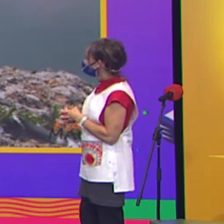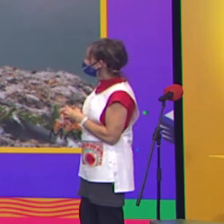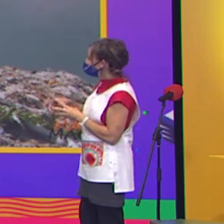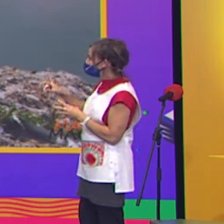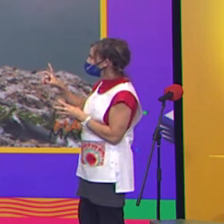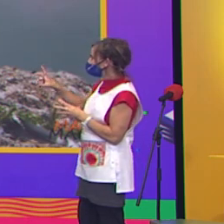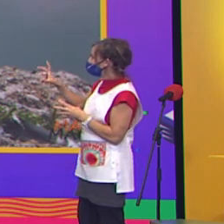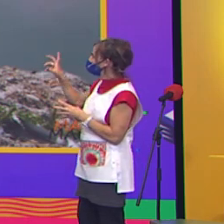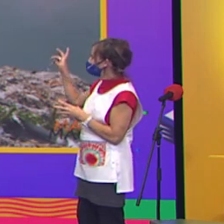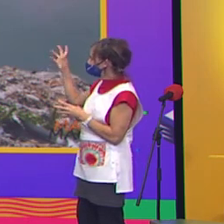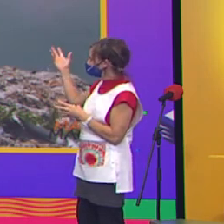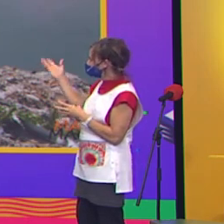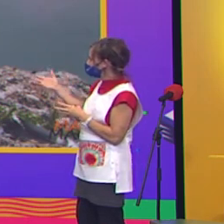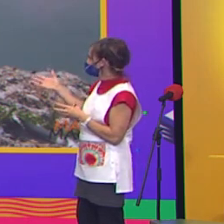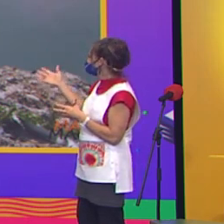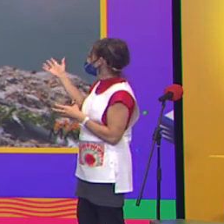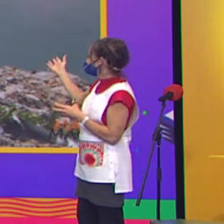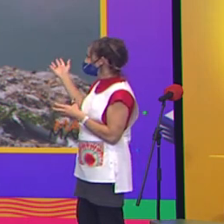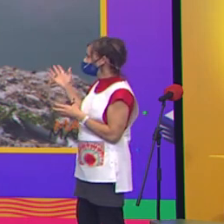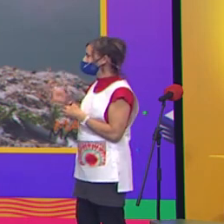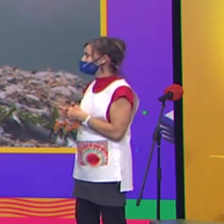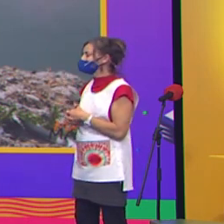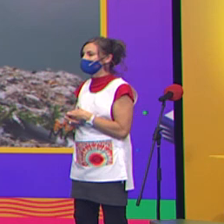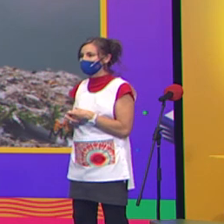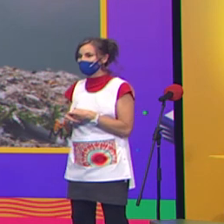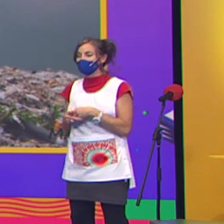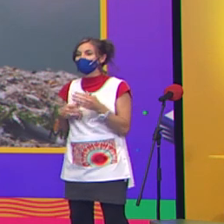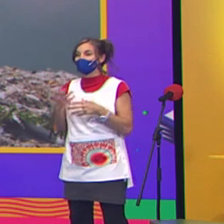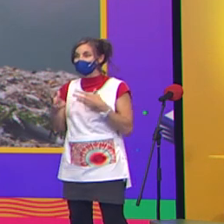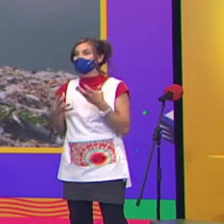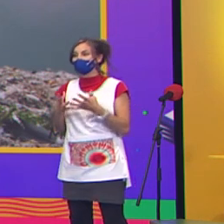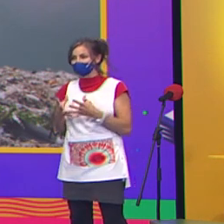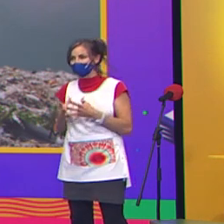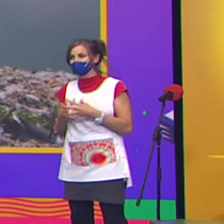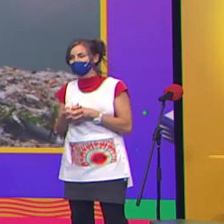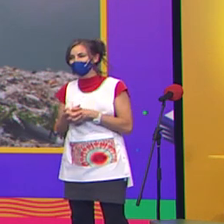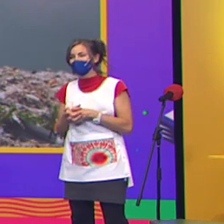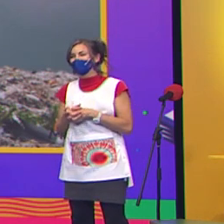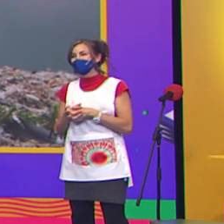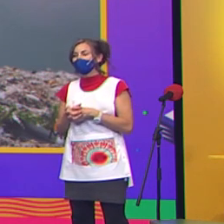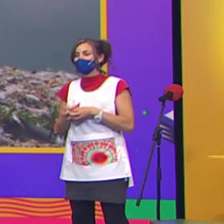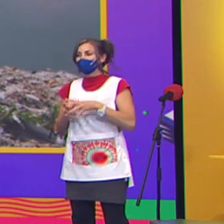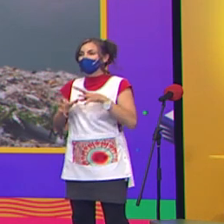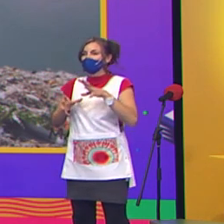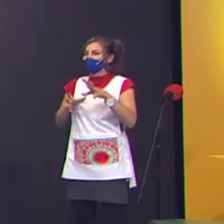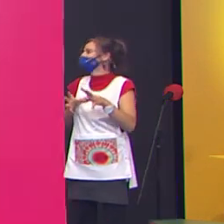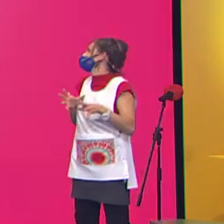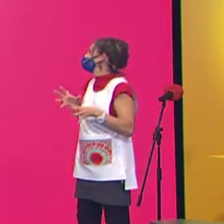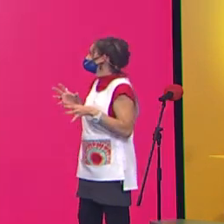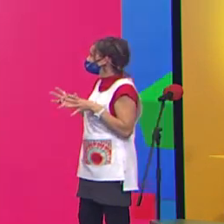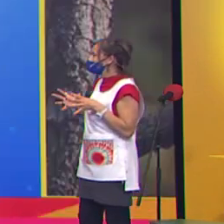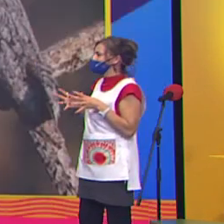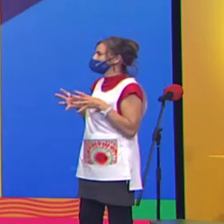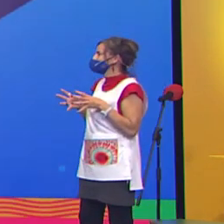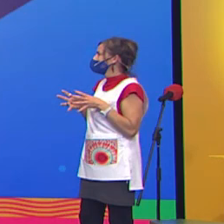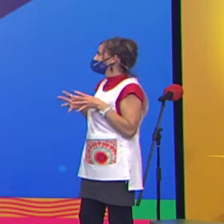a sexto grado. Y miren cómo las plumas son parecidas a las piedras por donde suele estar, ¿no? Y después también, no solo